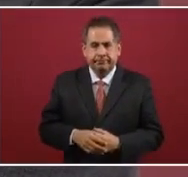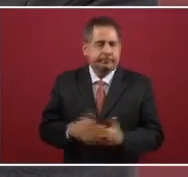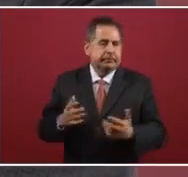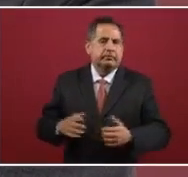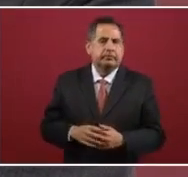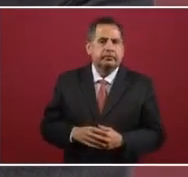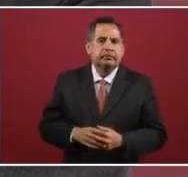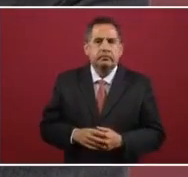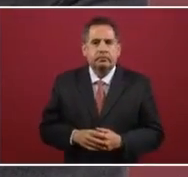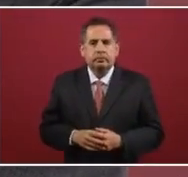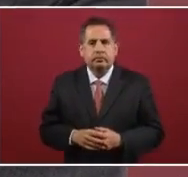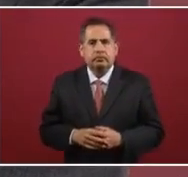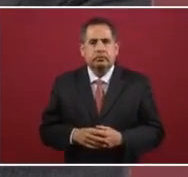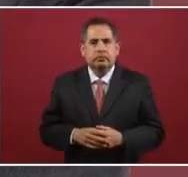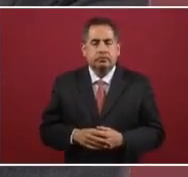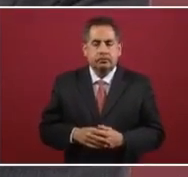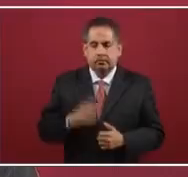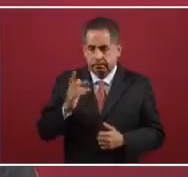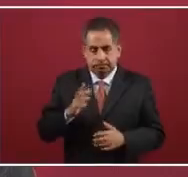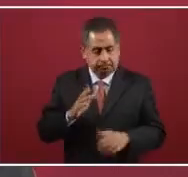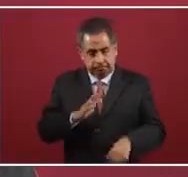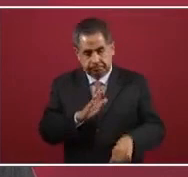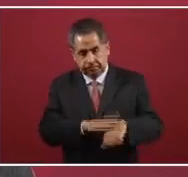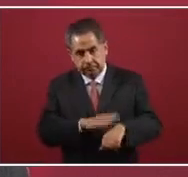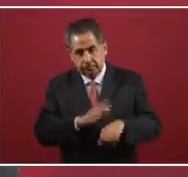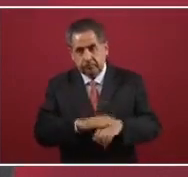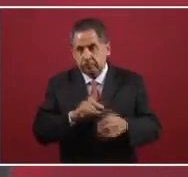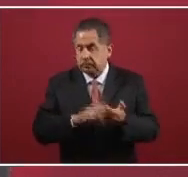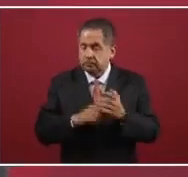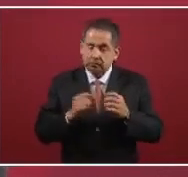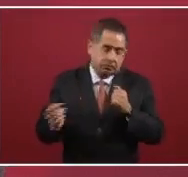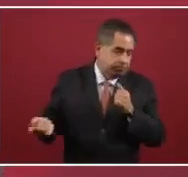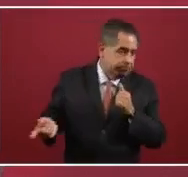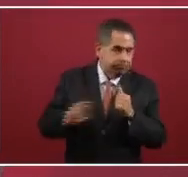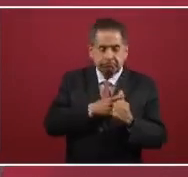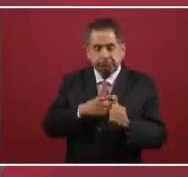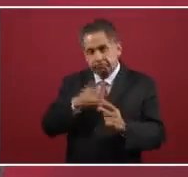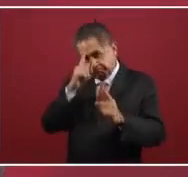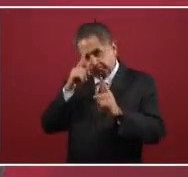Entonces, que se ponga siempre por delante